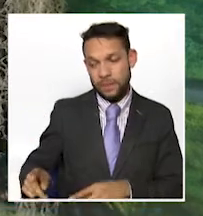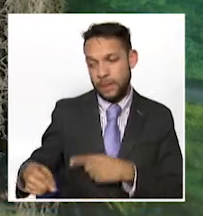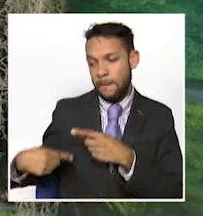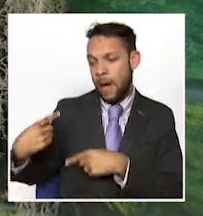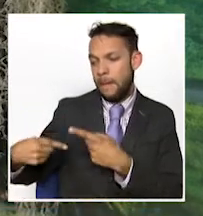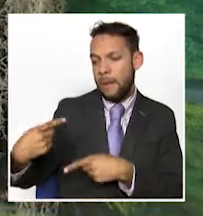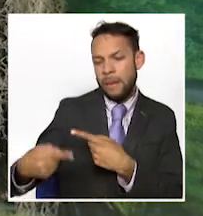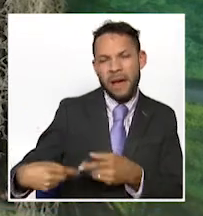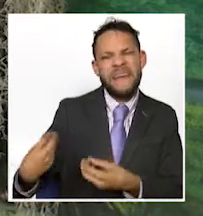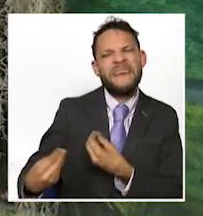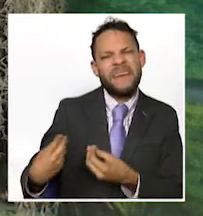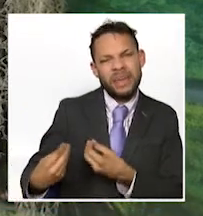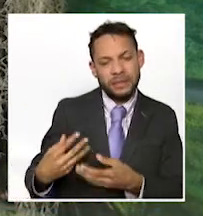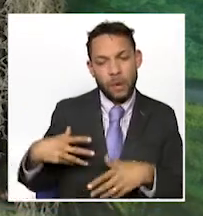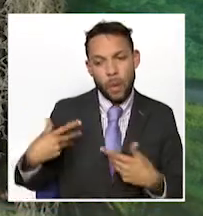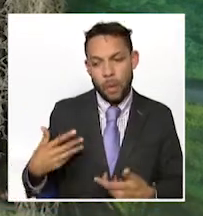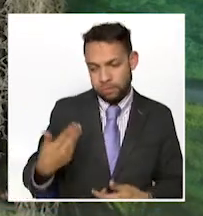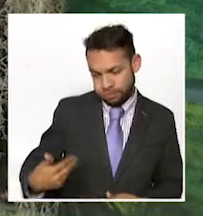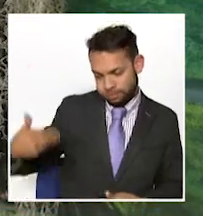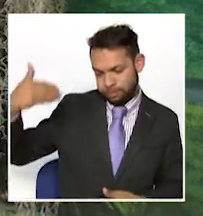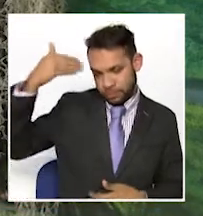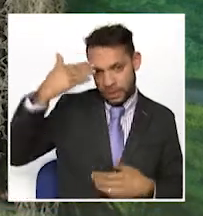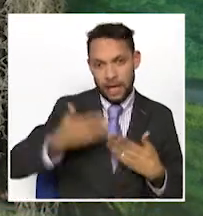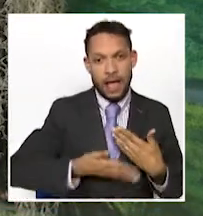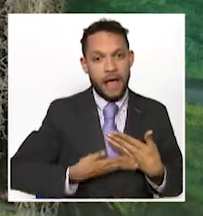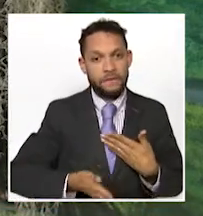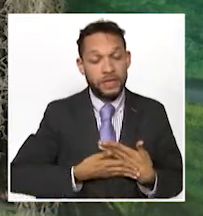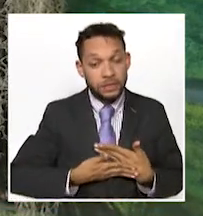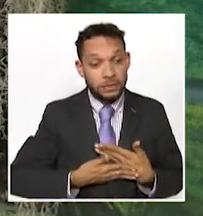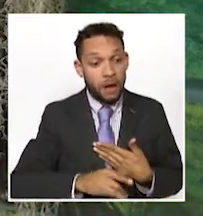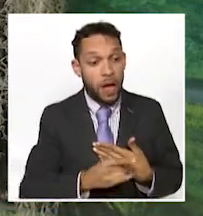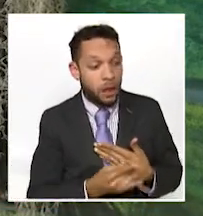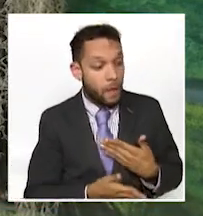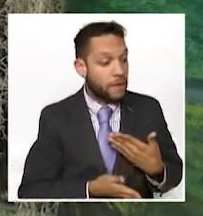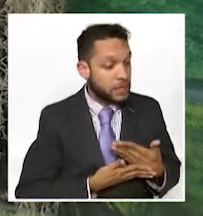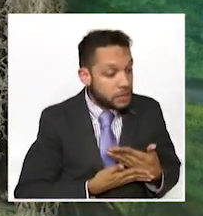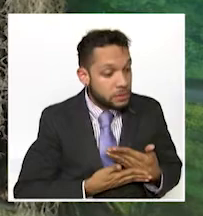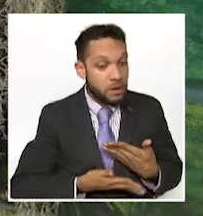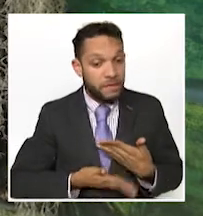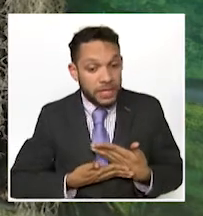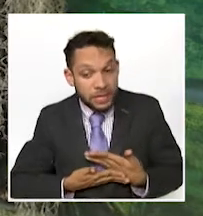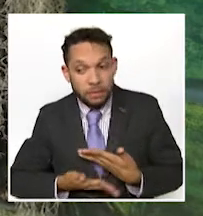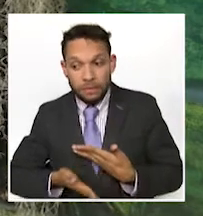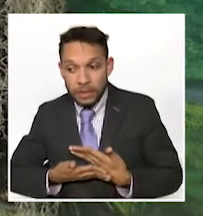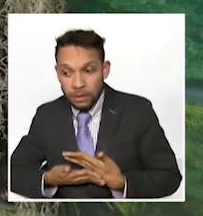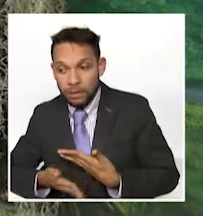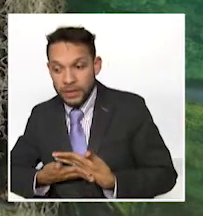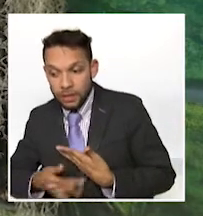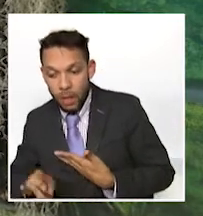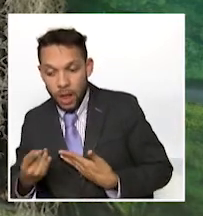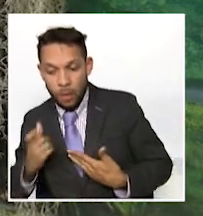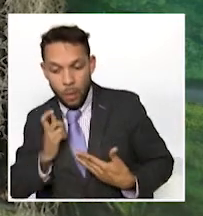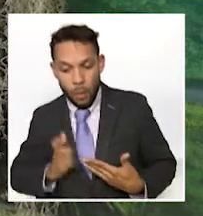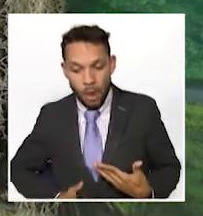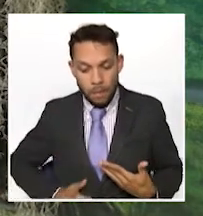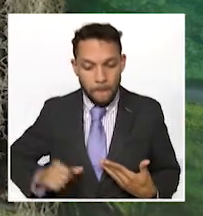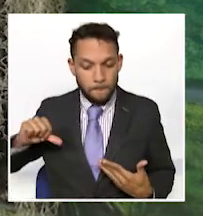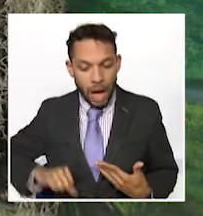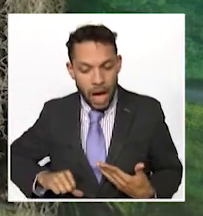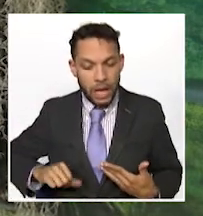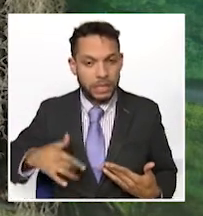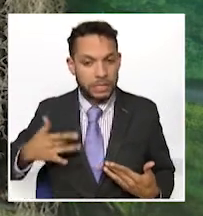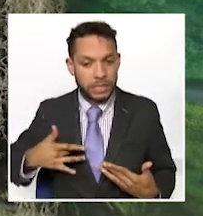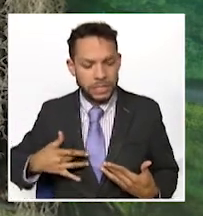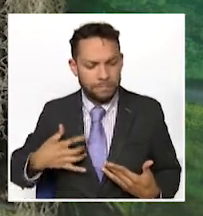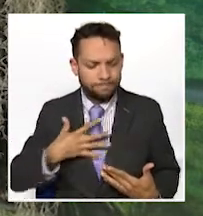una característica de ser una alarma y una alarma que enciende todos los procesos de autorreparación del cuerpo.